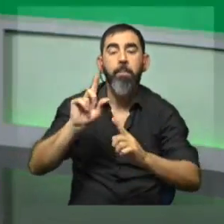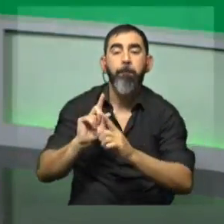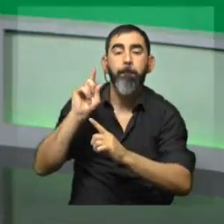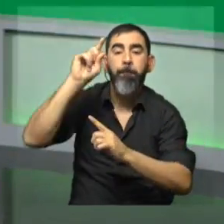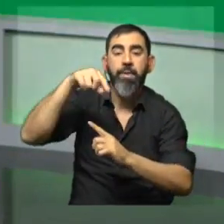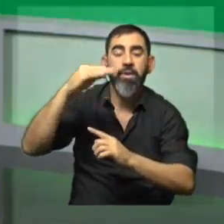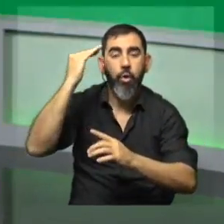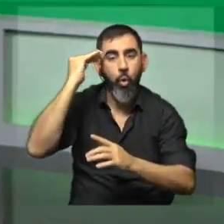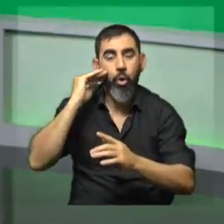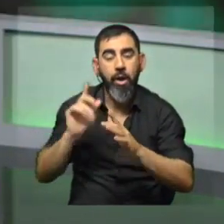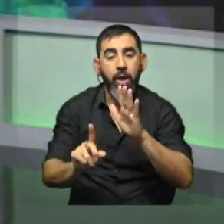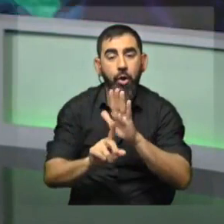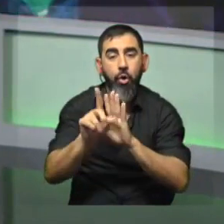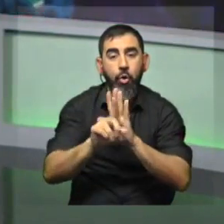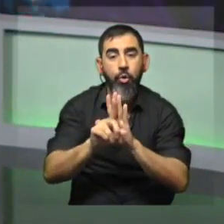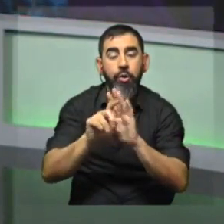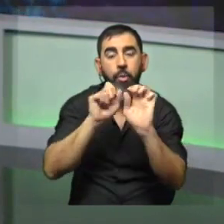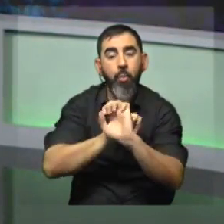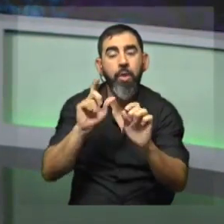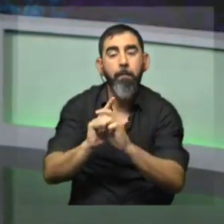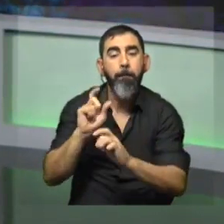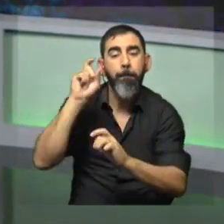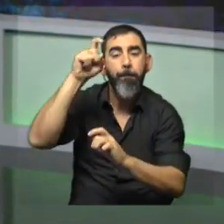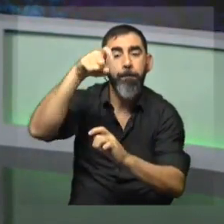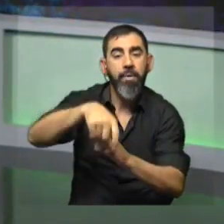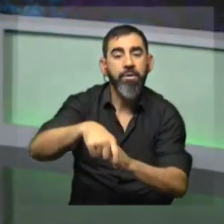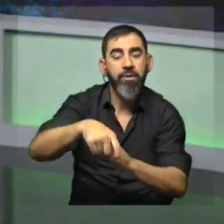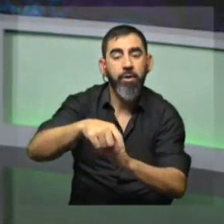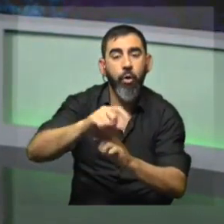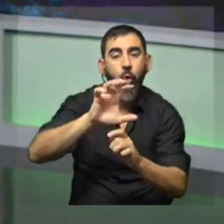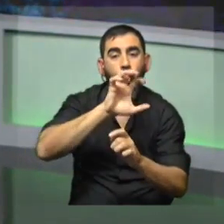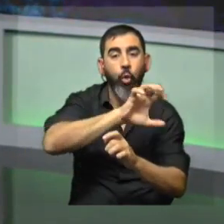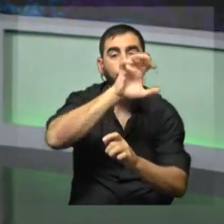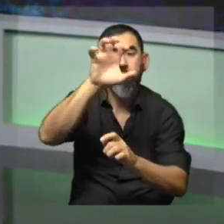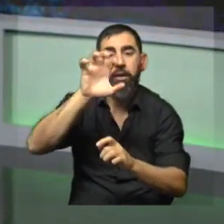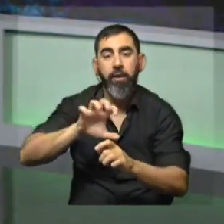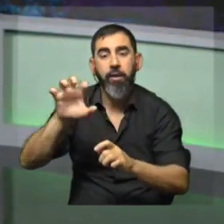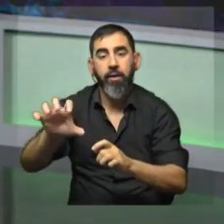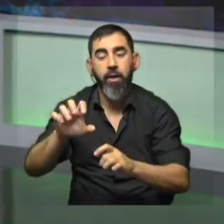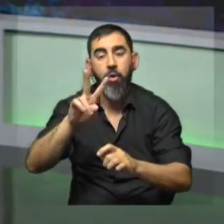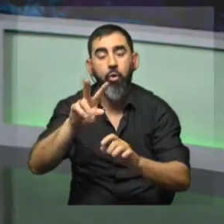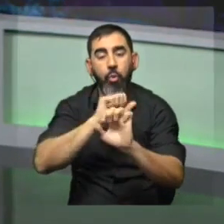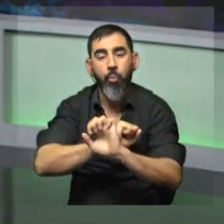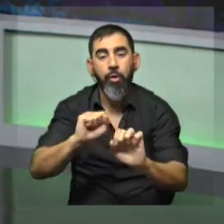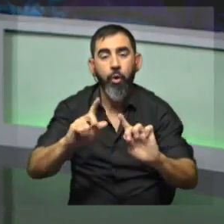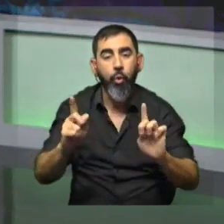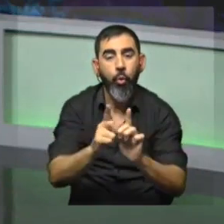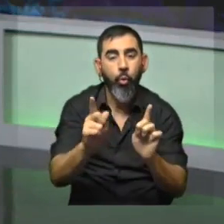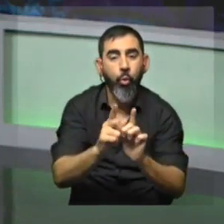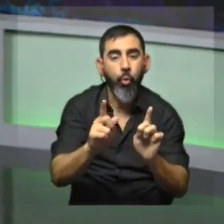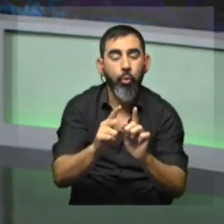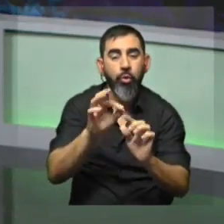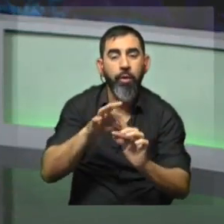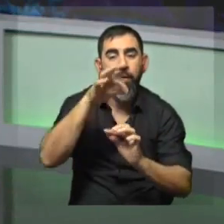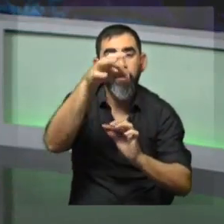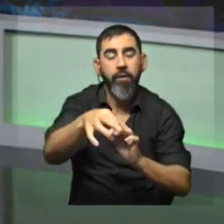Norte disparó hoy un presunto misil balístico intercontinental y dos presuntos misiles de corto alcance. Esto hacia el